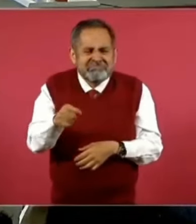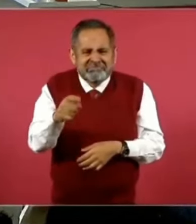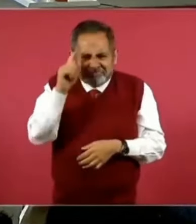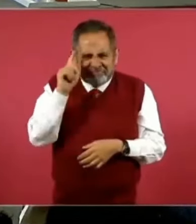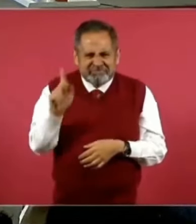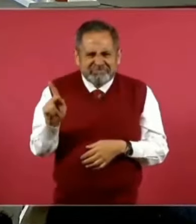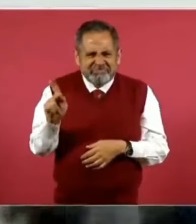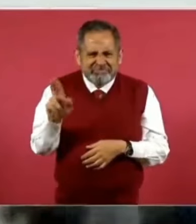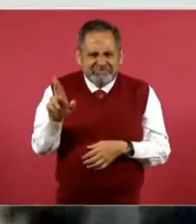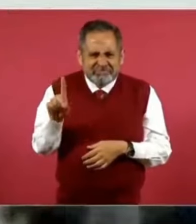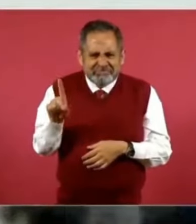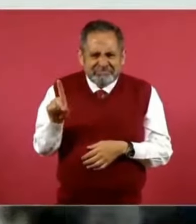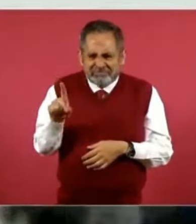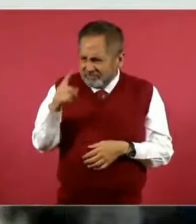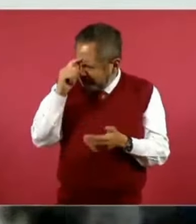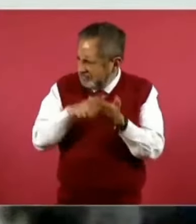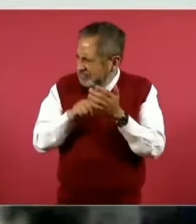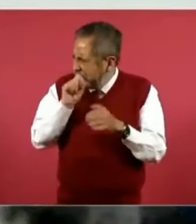PRD